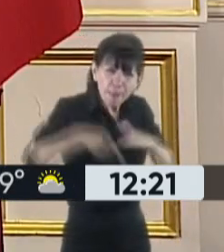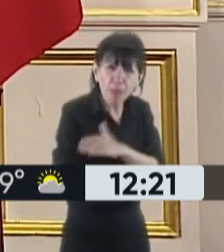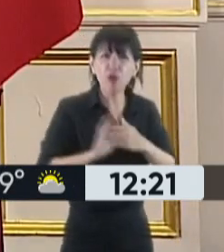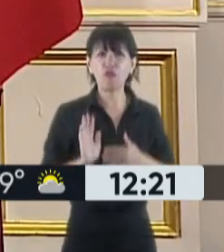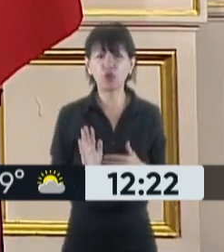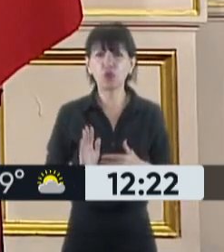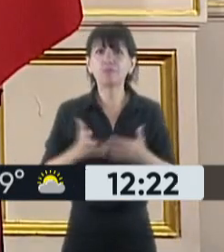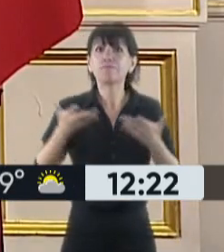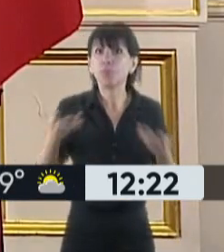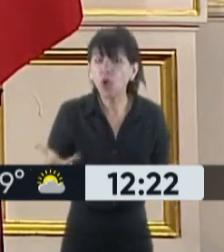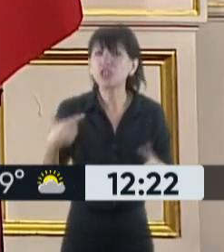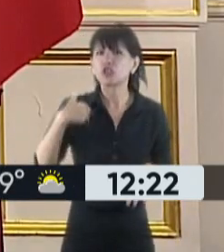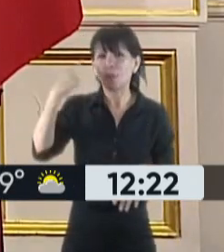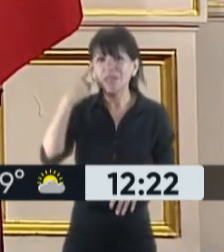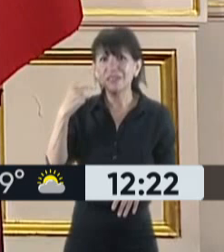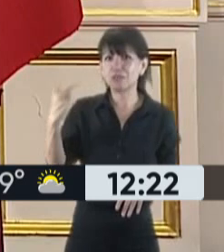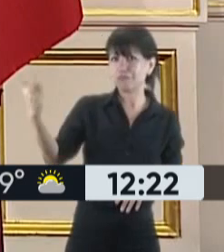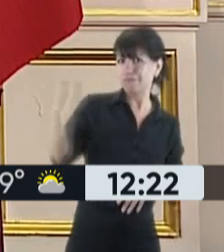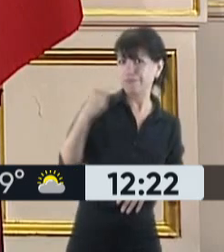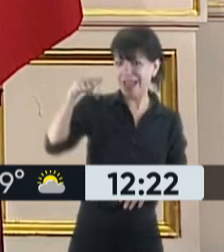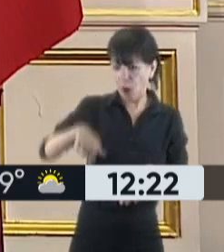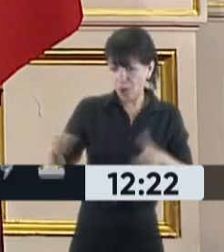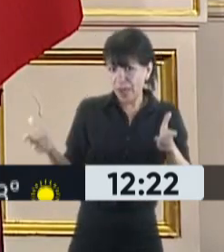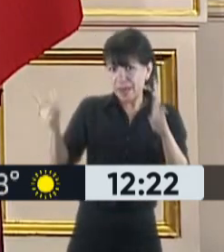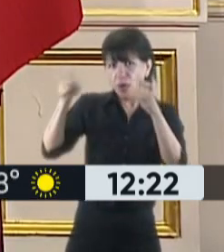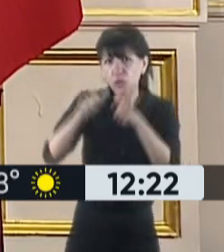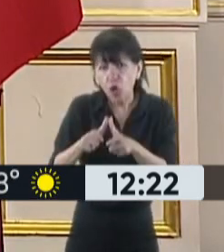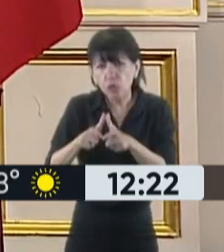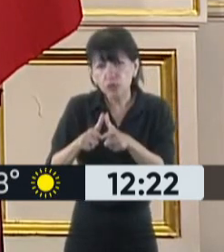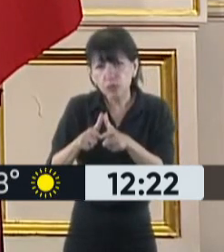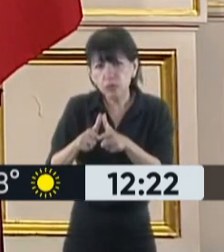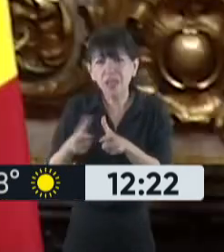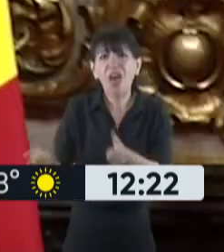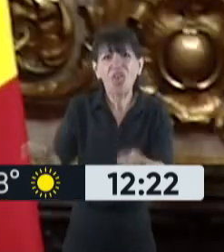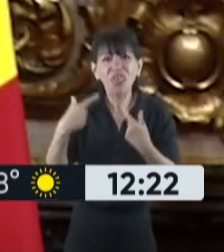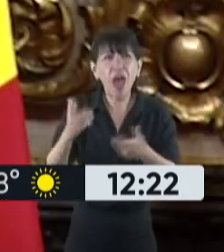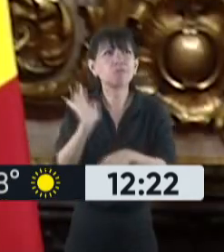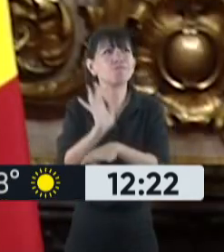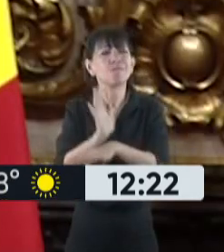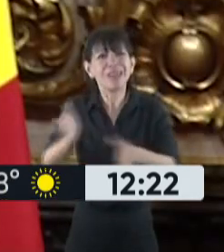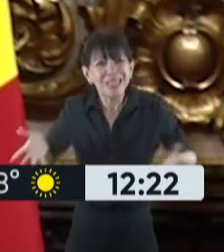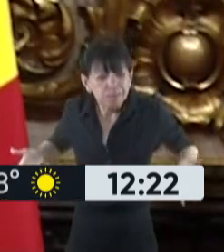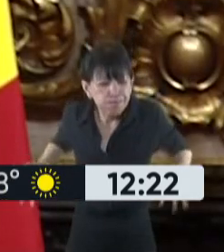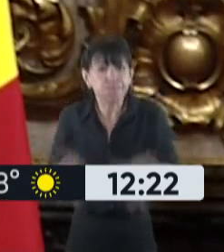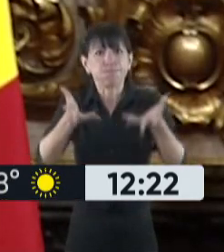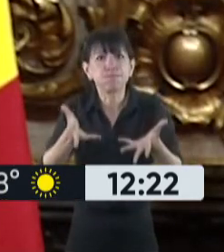la reunión entre nosotros dos puede impulsionar el impulso para